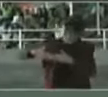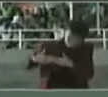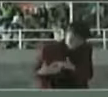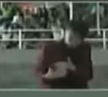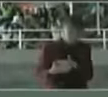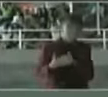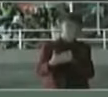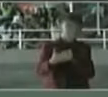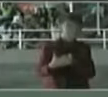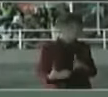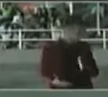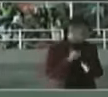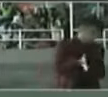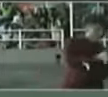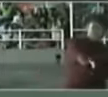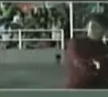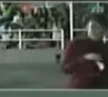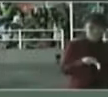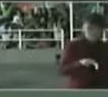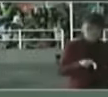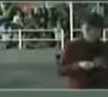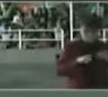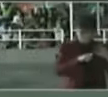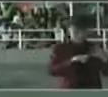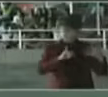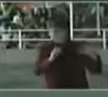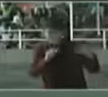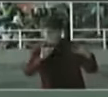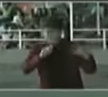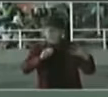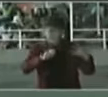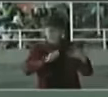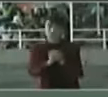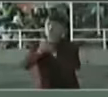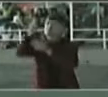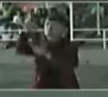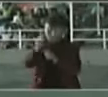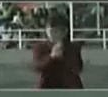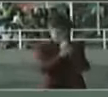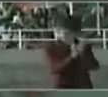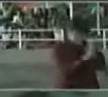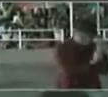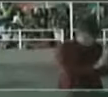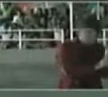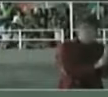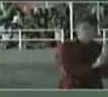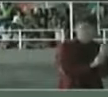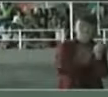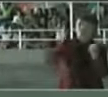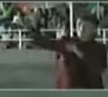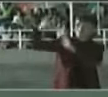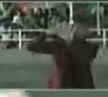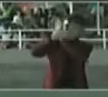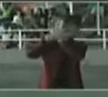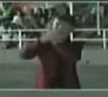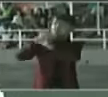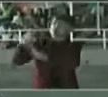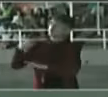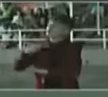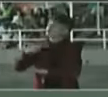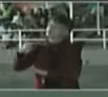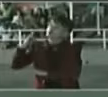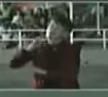principio. Y Juan dice: aquel Verbo fue hecho carne. Es decir, la palabra se manifestó, la voz se